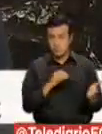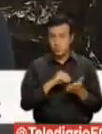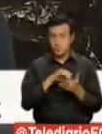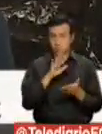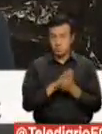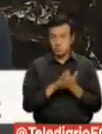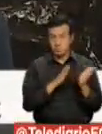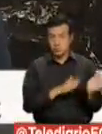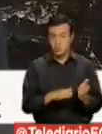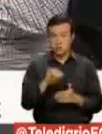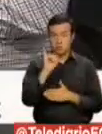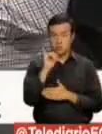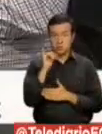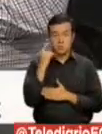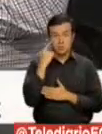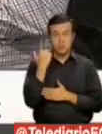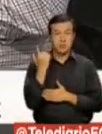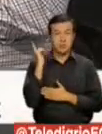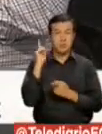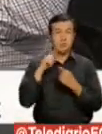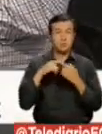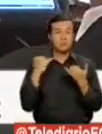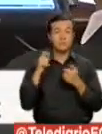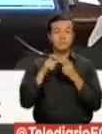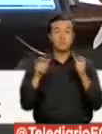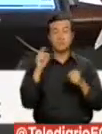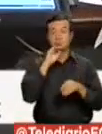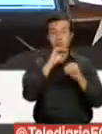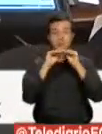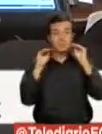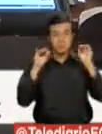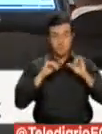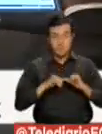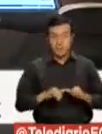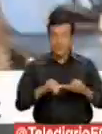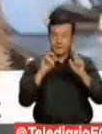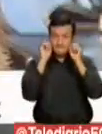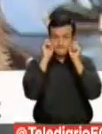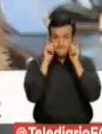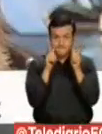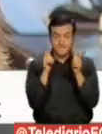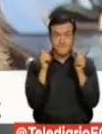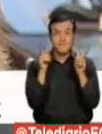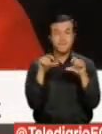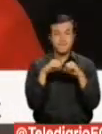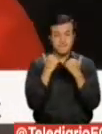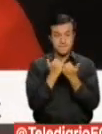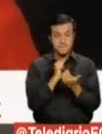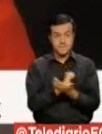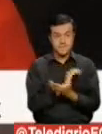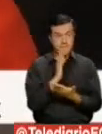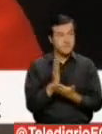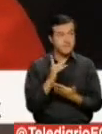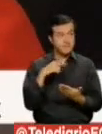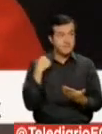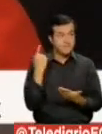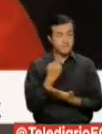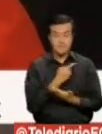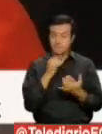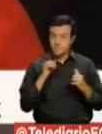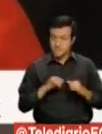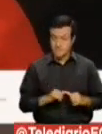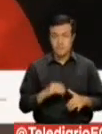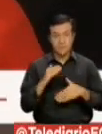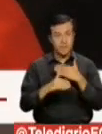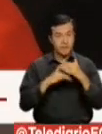orden del día jueves. Mientras tanto, los productores dieron a conocer que se mantienen vigilantes a lo que ocurre en la Asamblea. Nosotros vamos a dar continuidad,